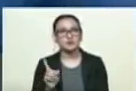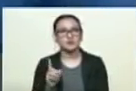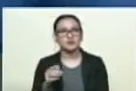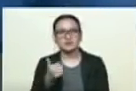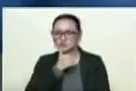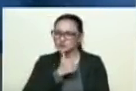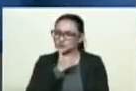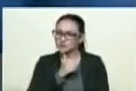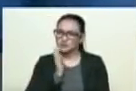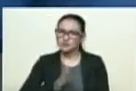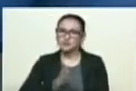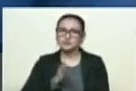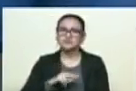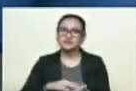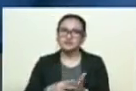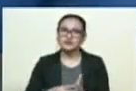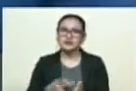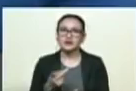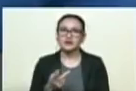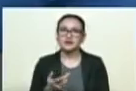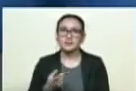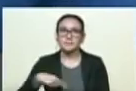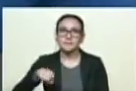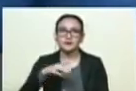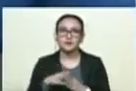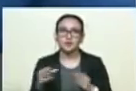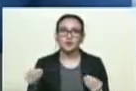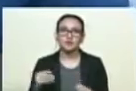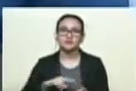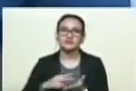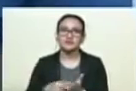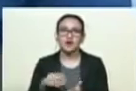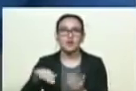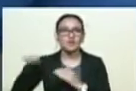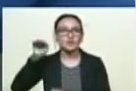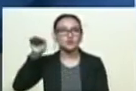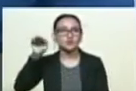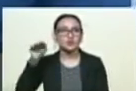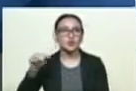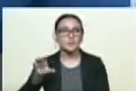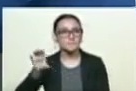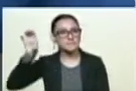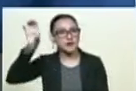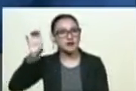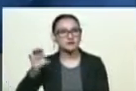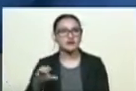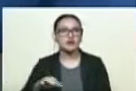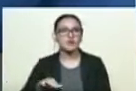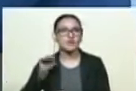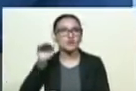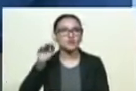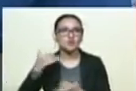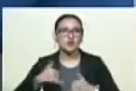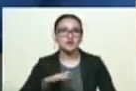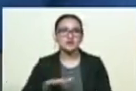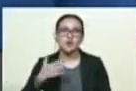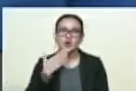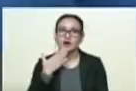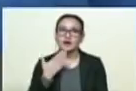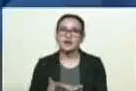haya aguantado tanto, significa mucho sobre todo para nosotros. Significa para el futuro de la patria, significa para el futuro de nuestros hijos.